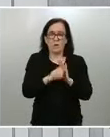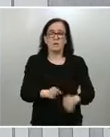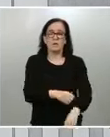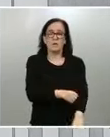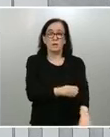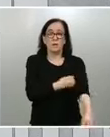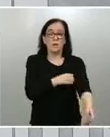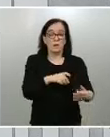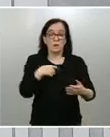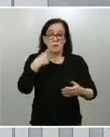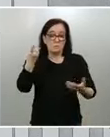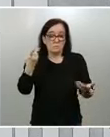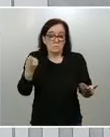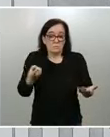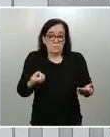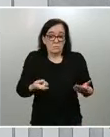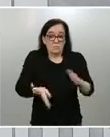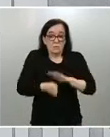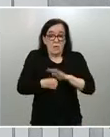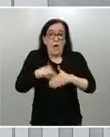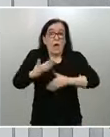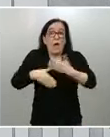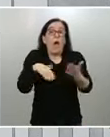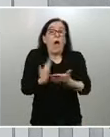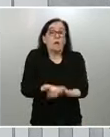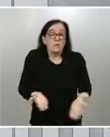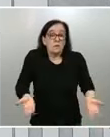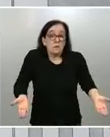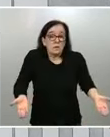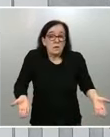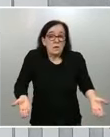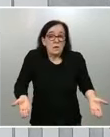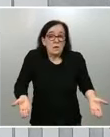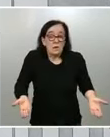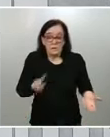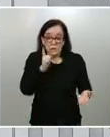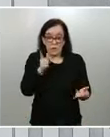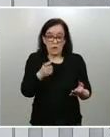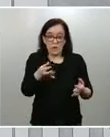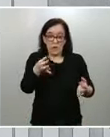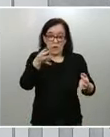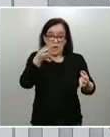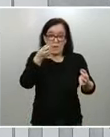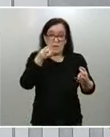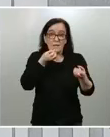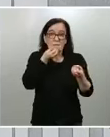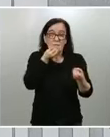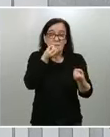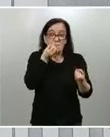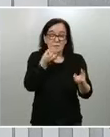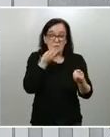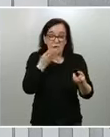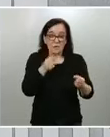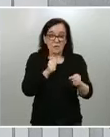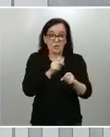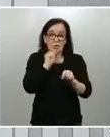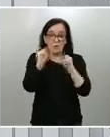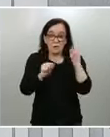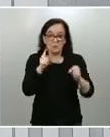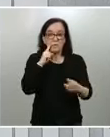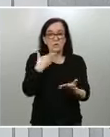necesario es decir hasta que los datos epidemiológicos nos los muestren que